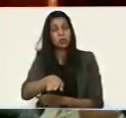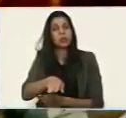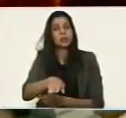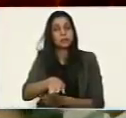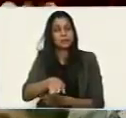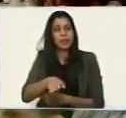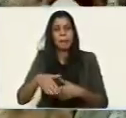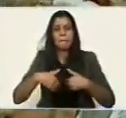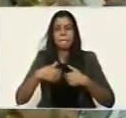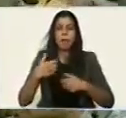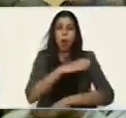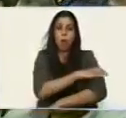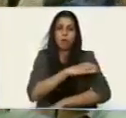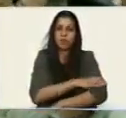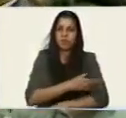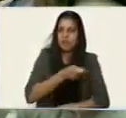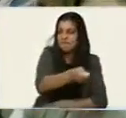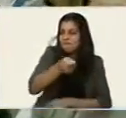La violencia desatada.